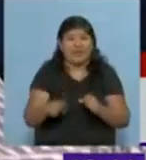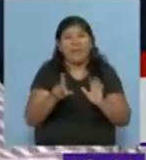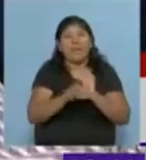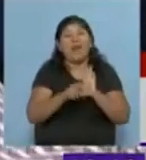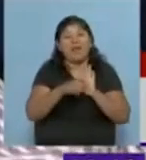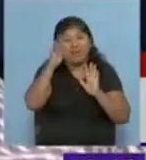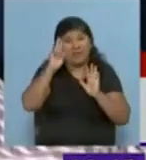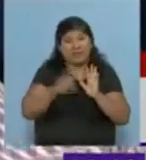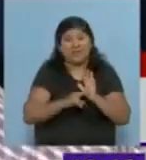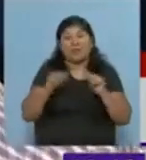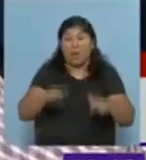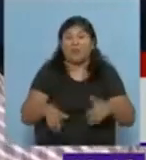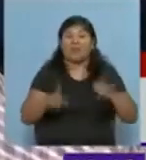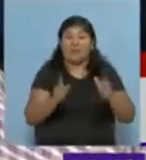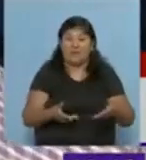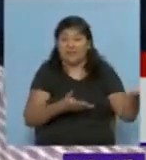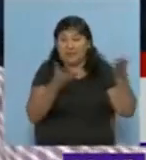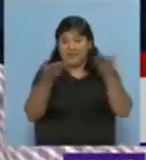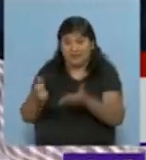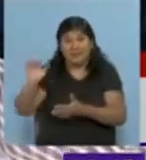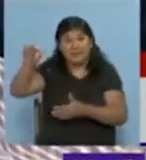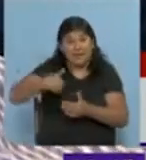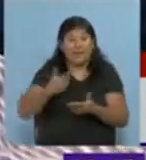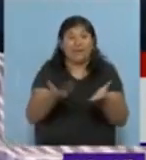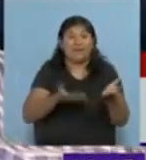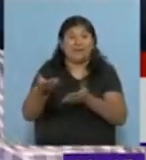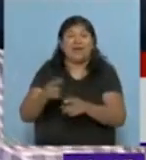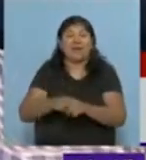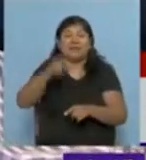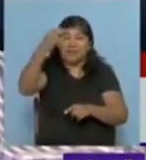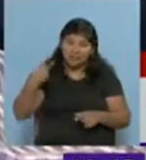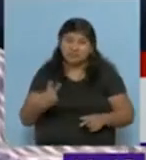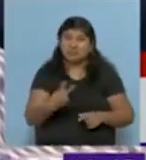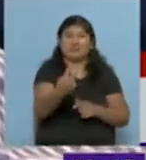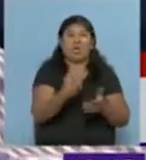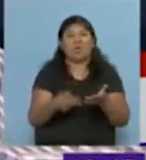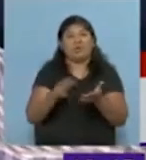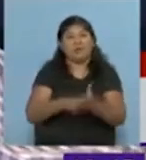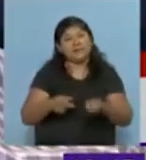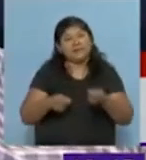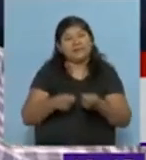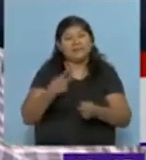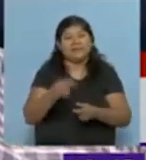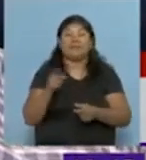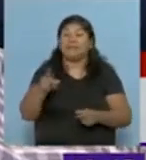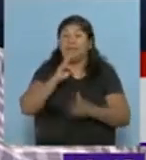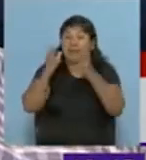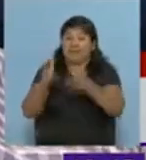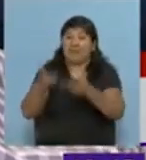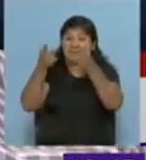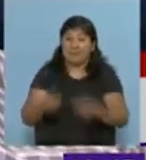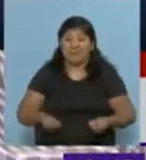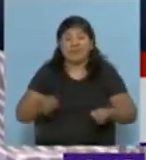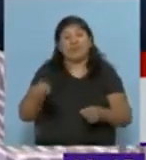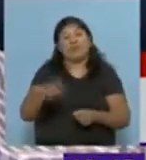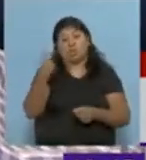invitación de este cuarto intermedio y bueno, vino acá e insistía de entrar con dos, bueno. Y no, de al último decidió